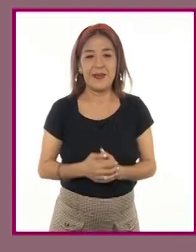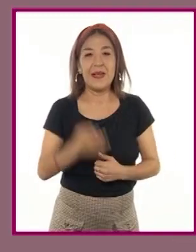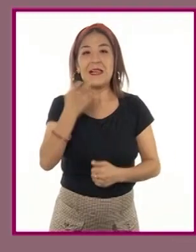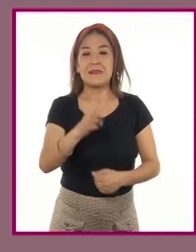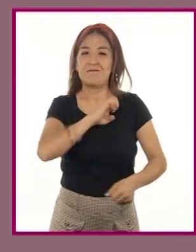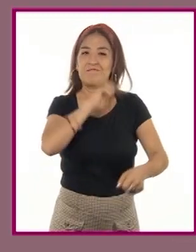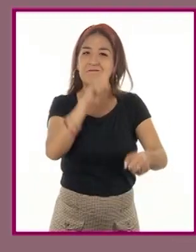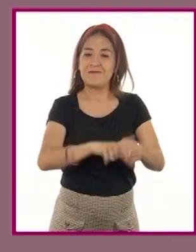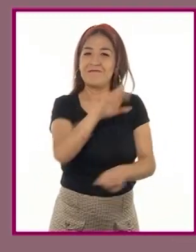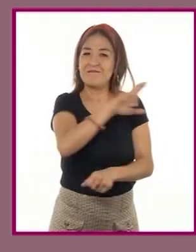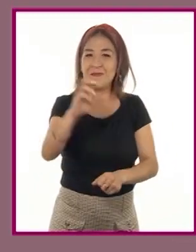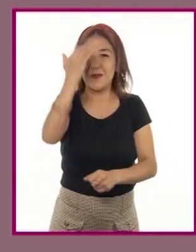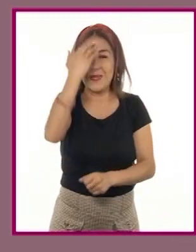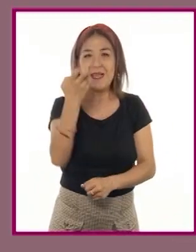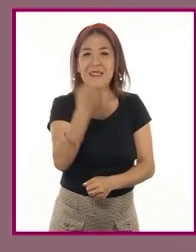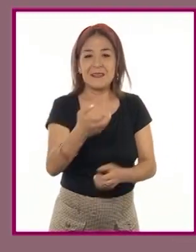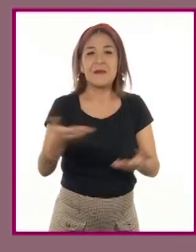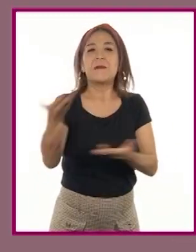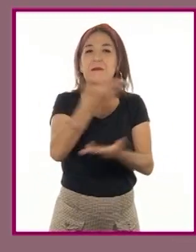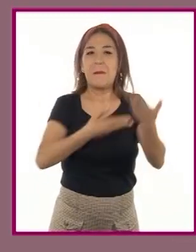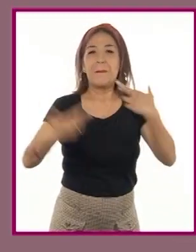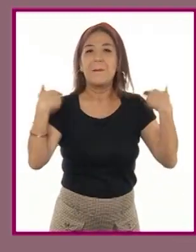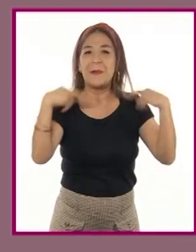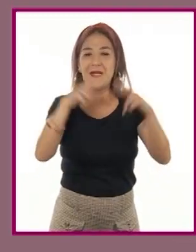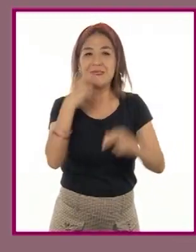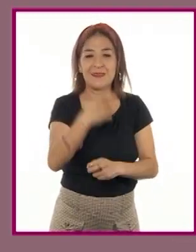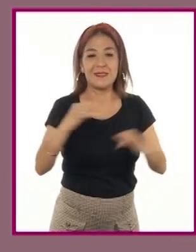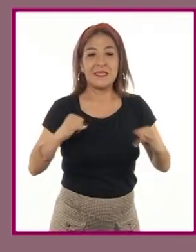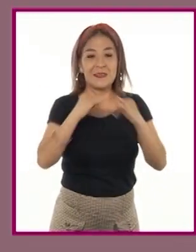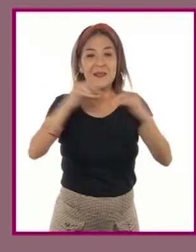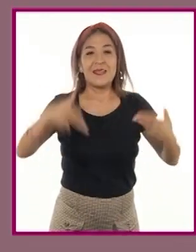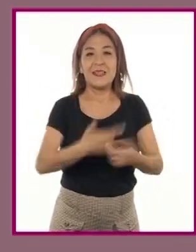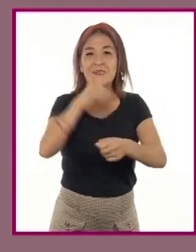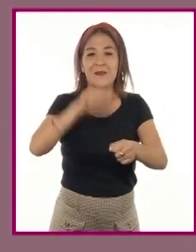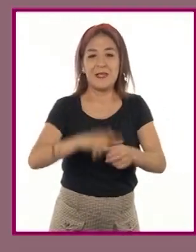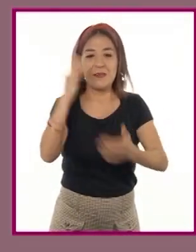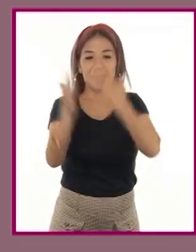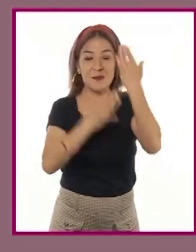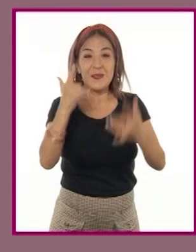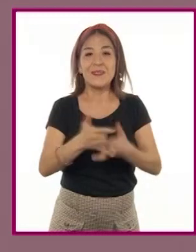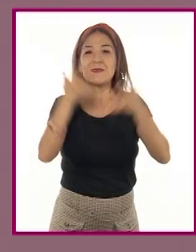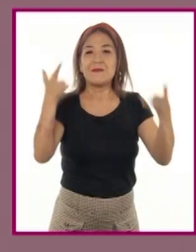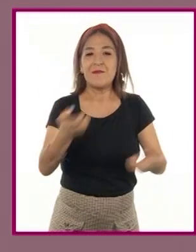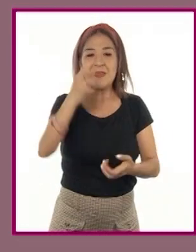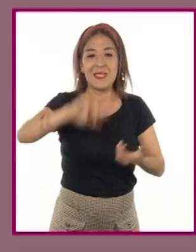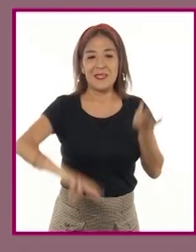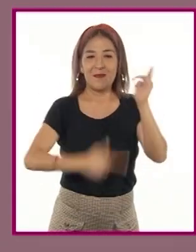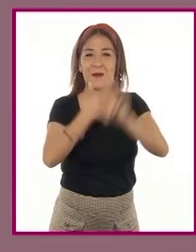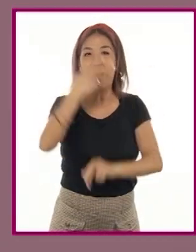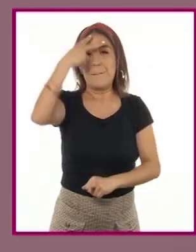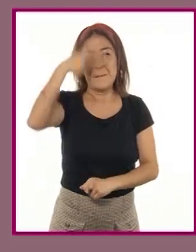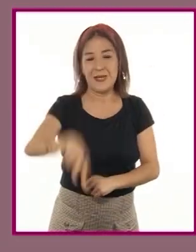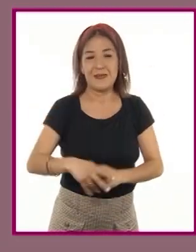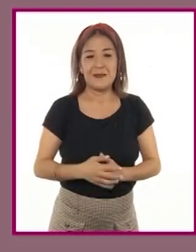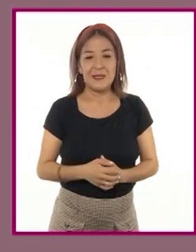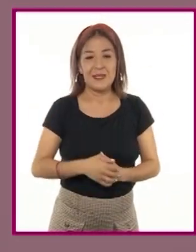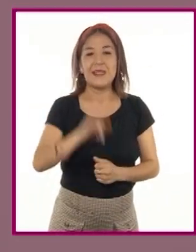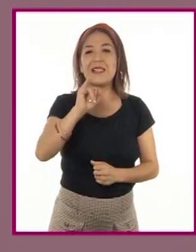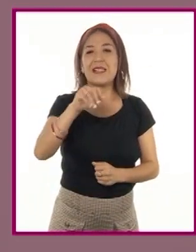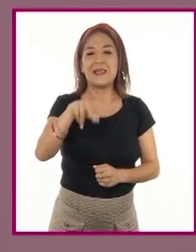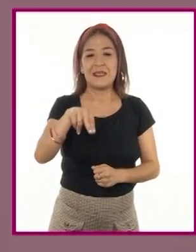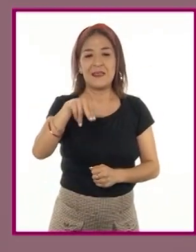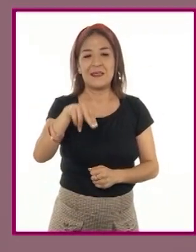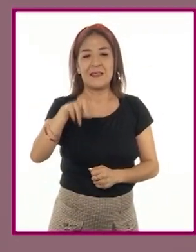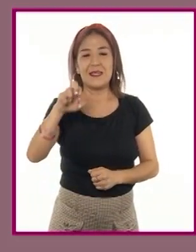especial reconocimiento a nuestros colegas maestros del Instituto Nacional de Estudios Históricos de las Revoluciones de México, INER,